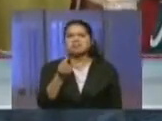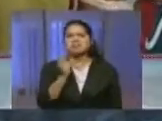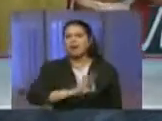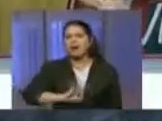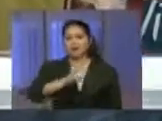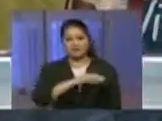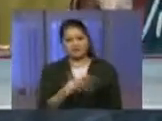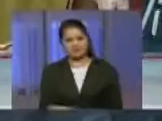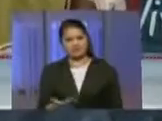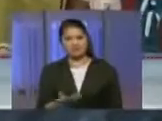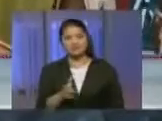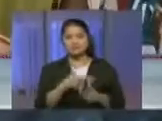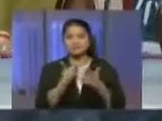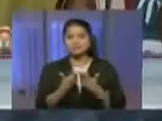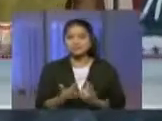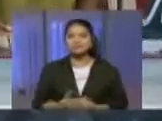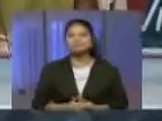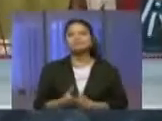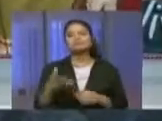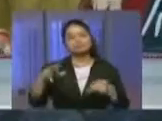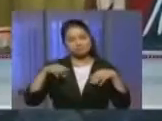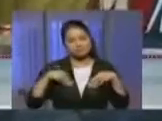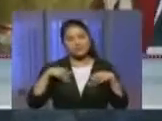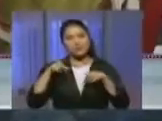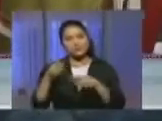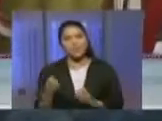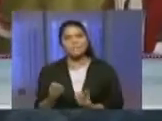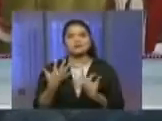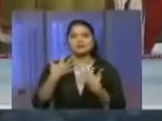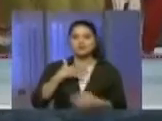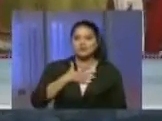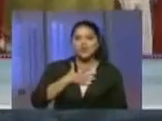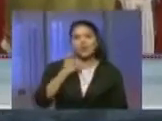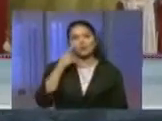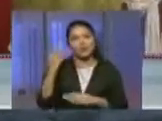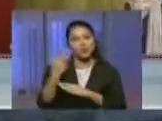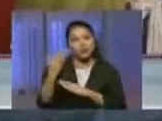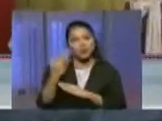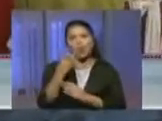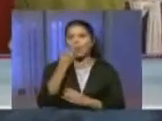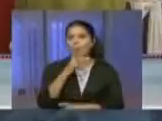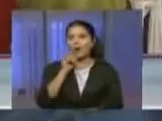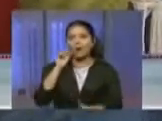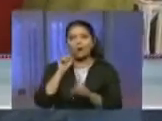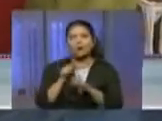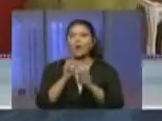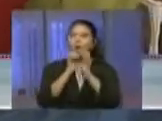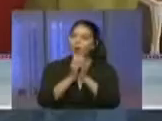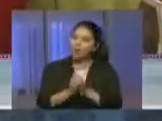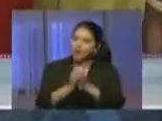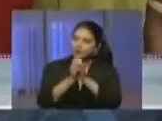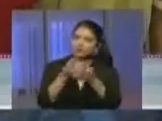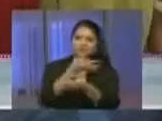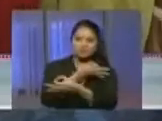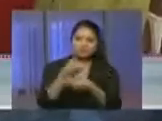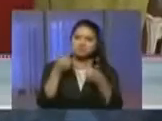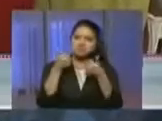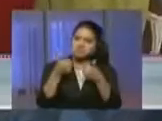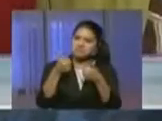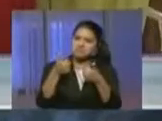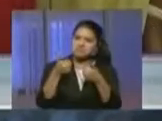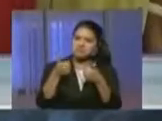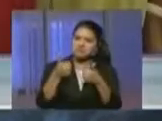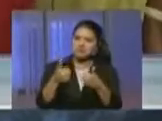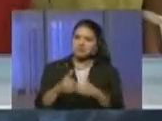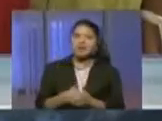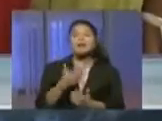dice así que asumo sus bendiciones sus protecciones su buena intención sus oraciones y